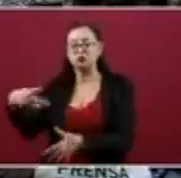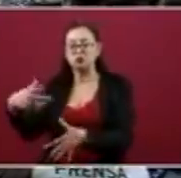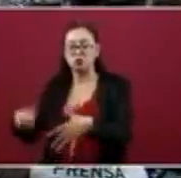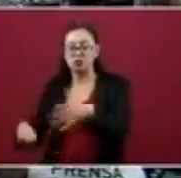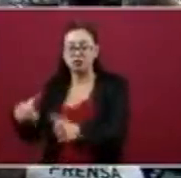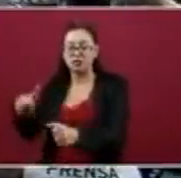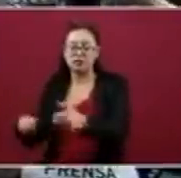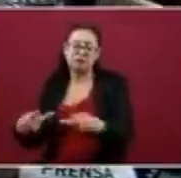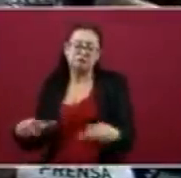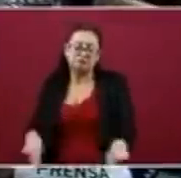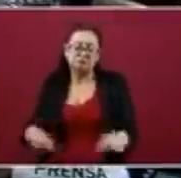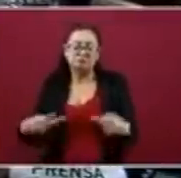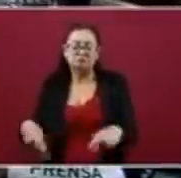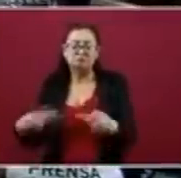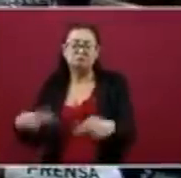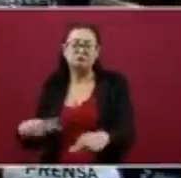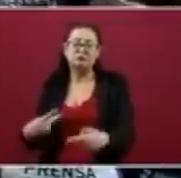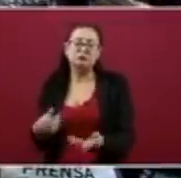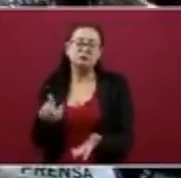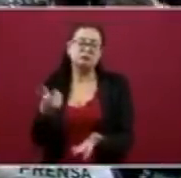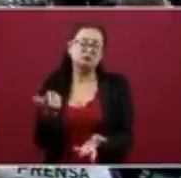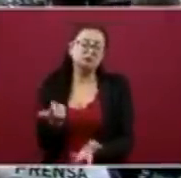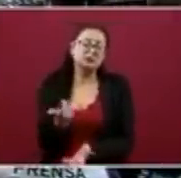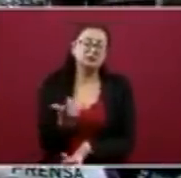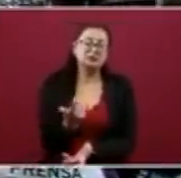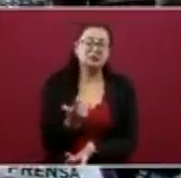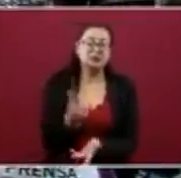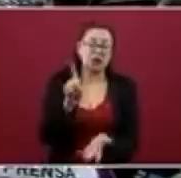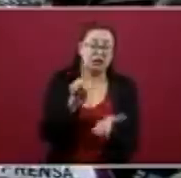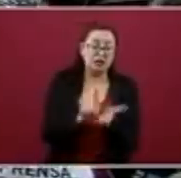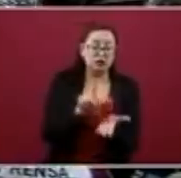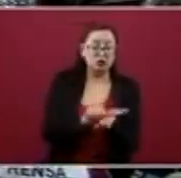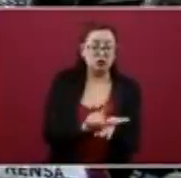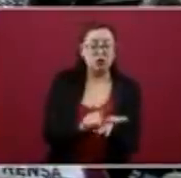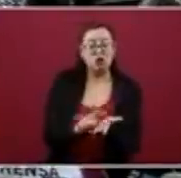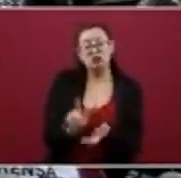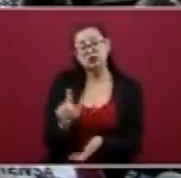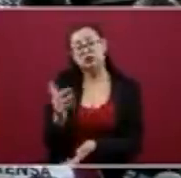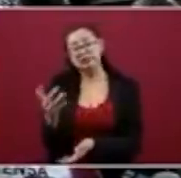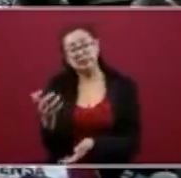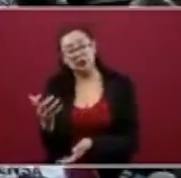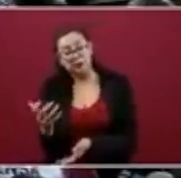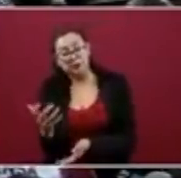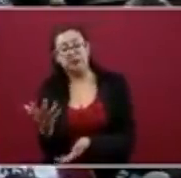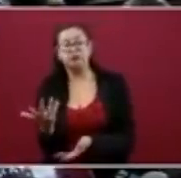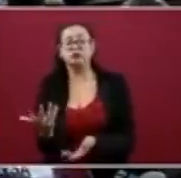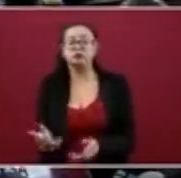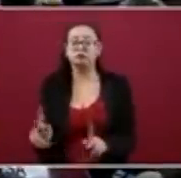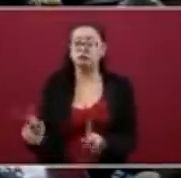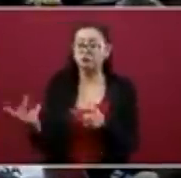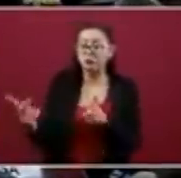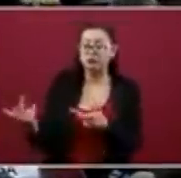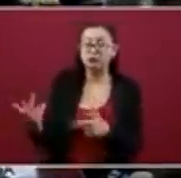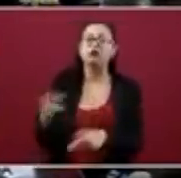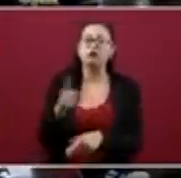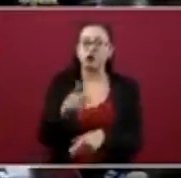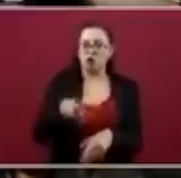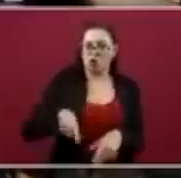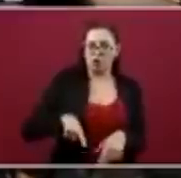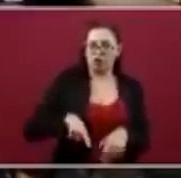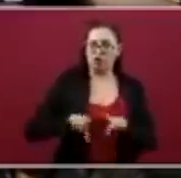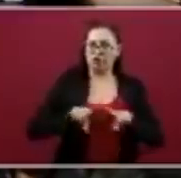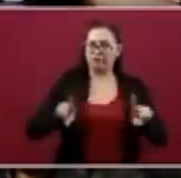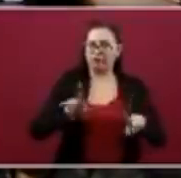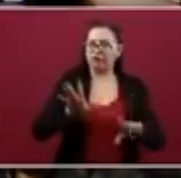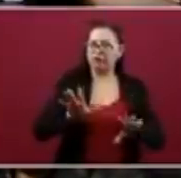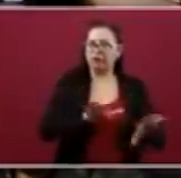producto hasta en 5.20 el litro. No el gobierno, porque ya usted ha hablado de los precios de garantía, sino me estoy refiriendo a